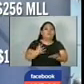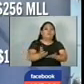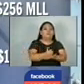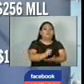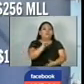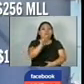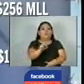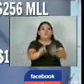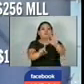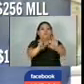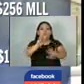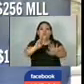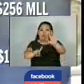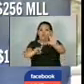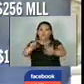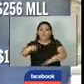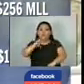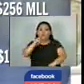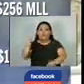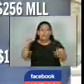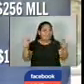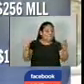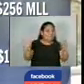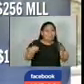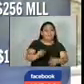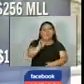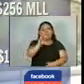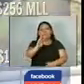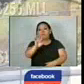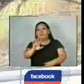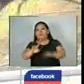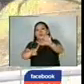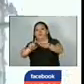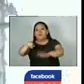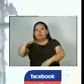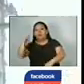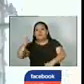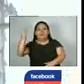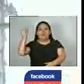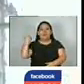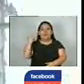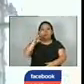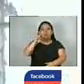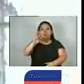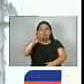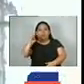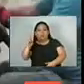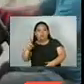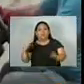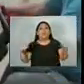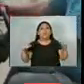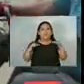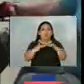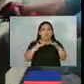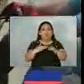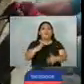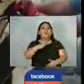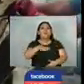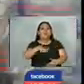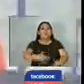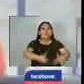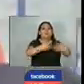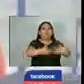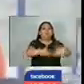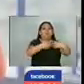solamente 166 millones frente a los 256 logrados en 2021. El informe también establece que las